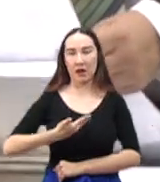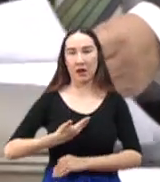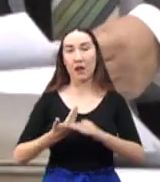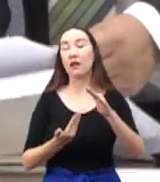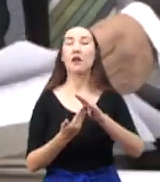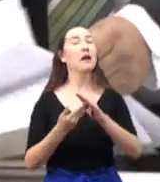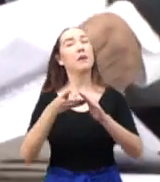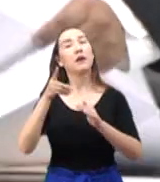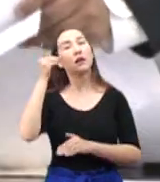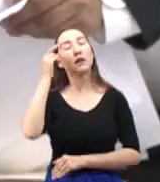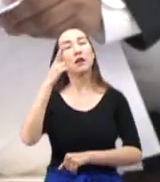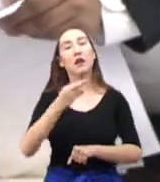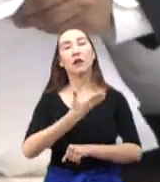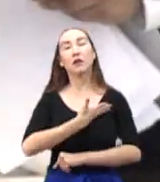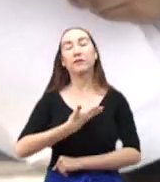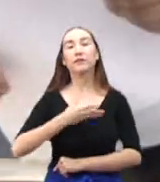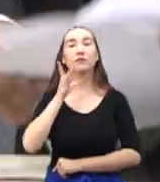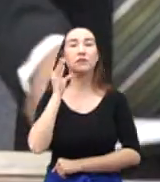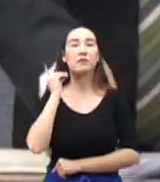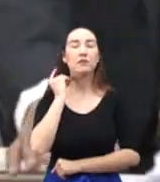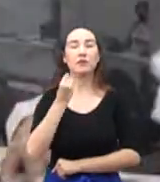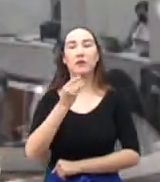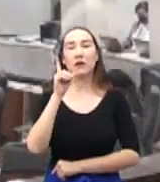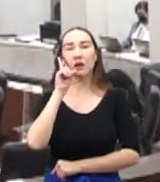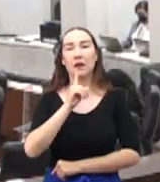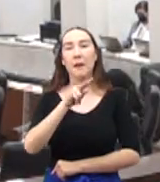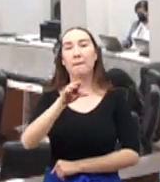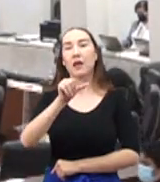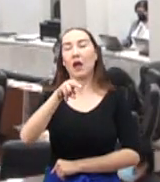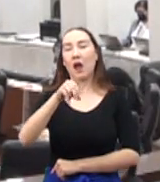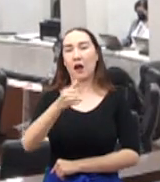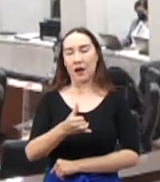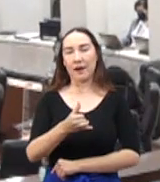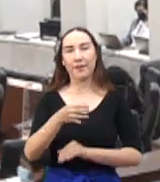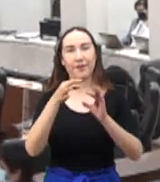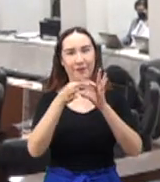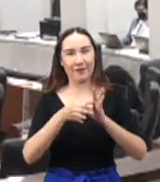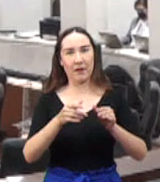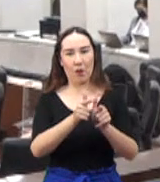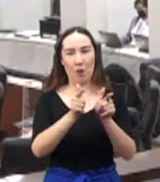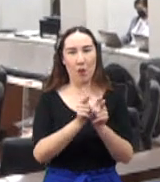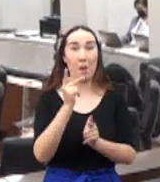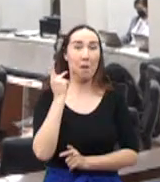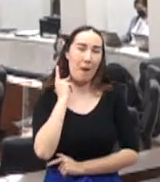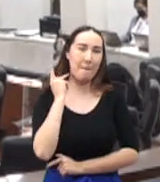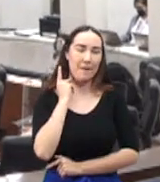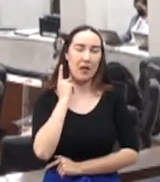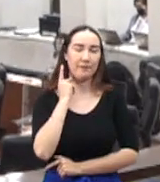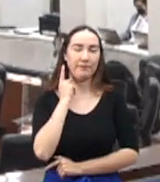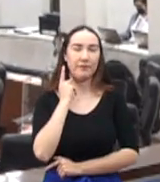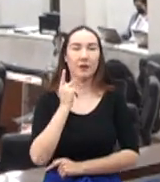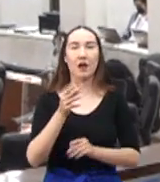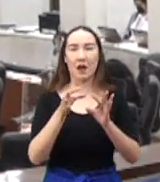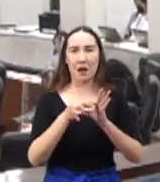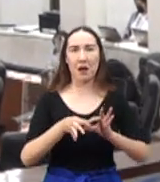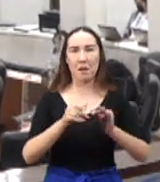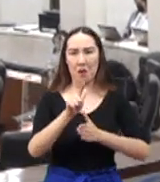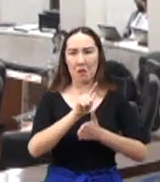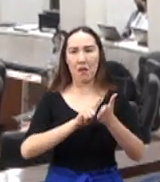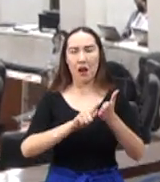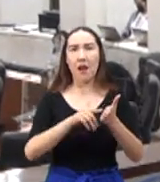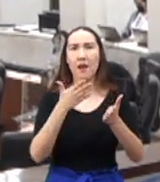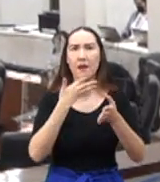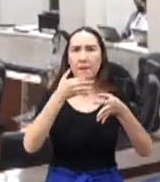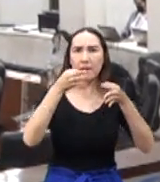Congreso del Estado, la diputada Vianey Montes Colunga. La legisladora del PAN dijo que la ley electoral está bien hecha,